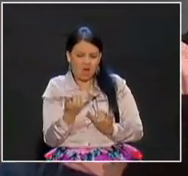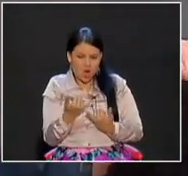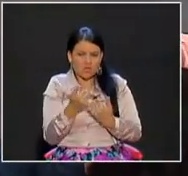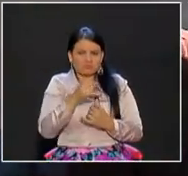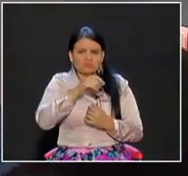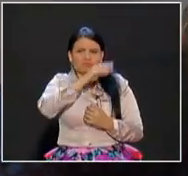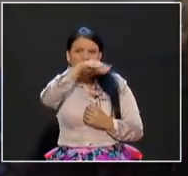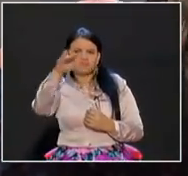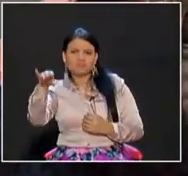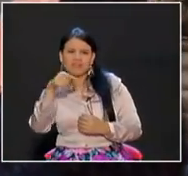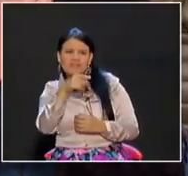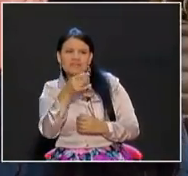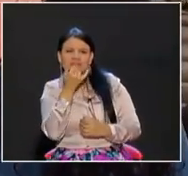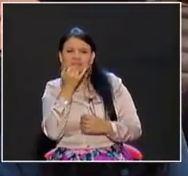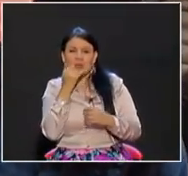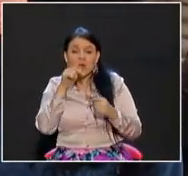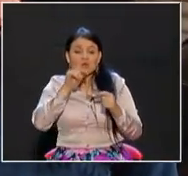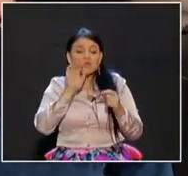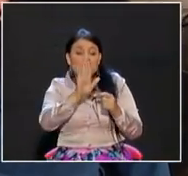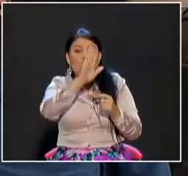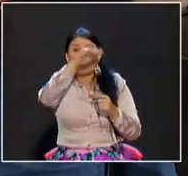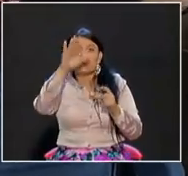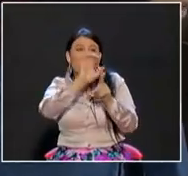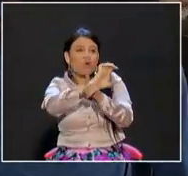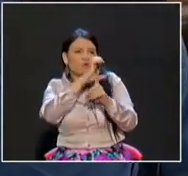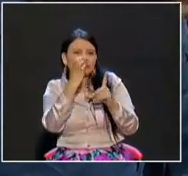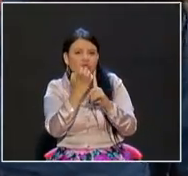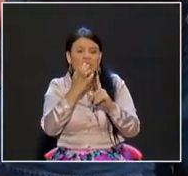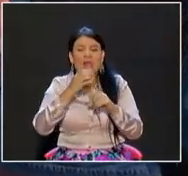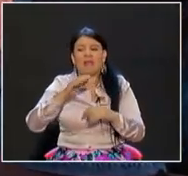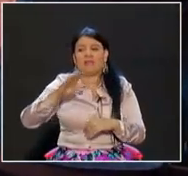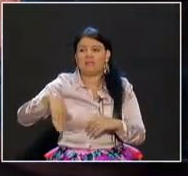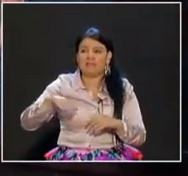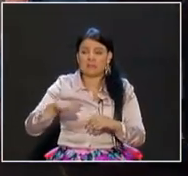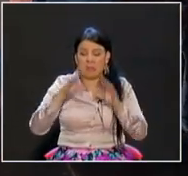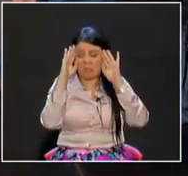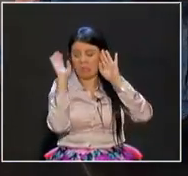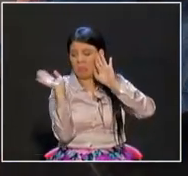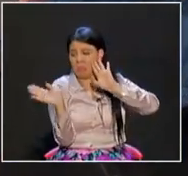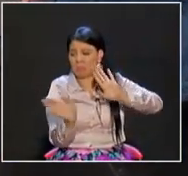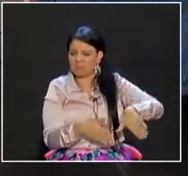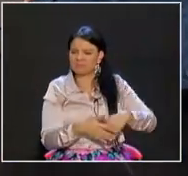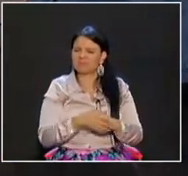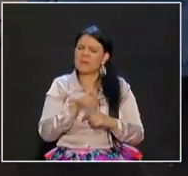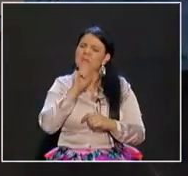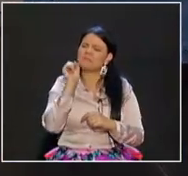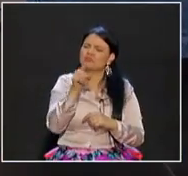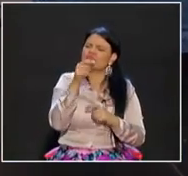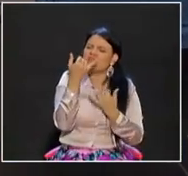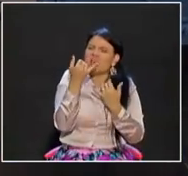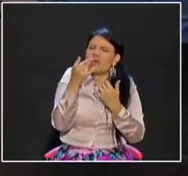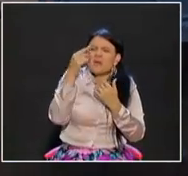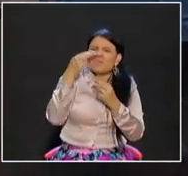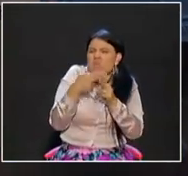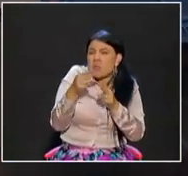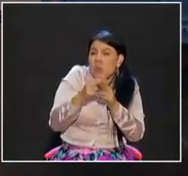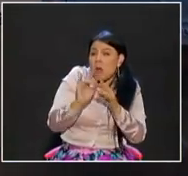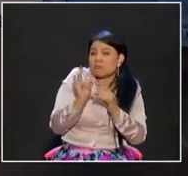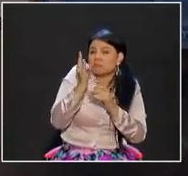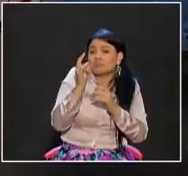presupuesto a la cultura en el departamento cuál será el papel de la cultura en su eventual gobierno y por favor